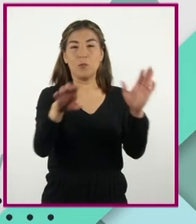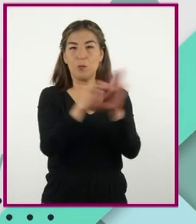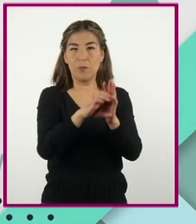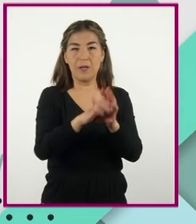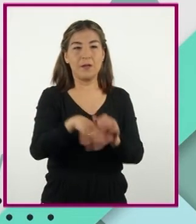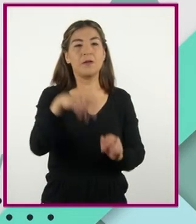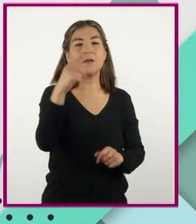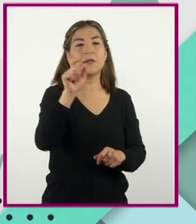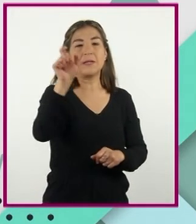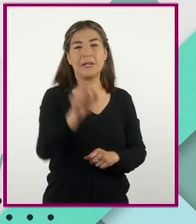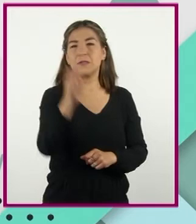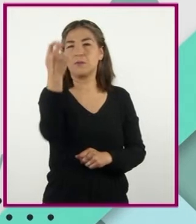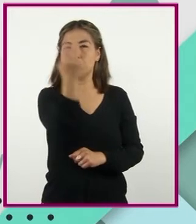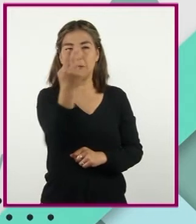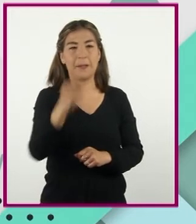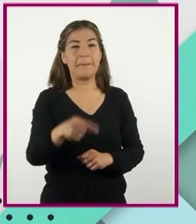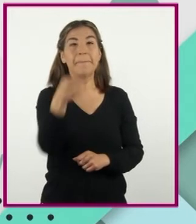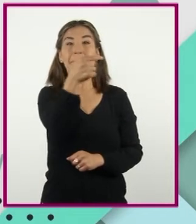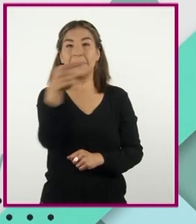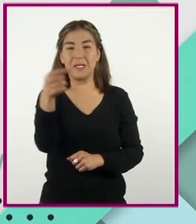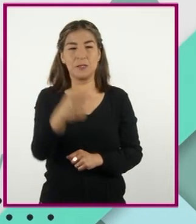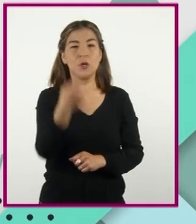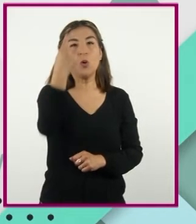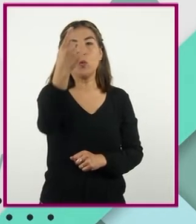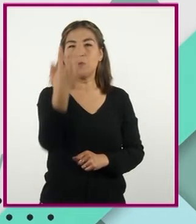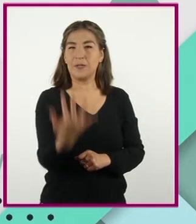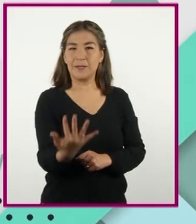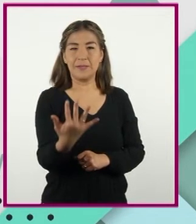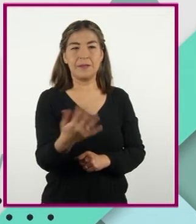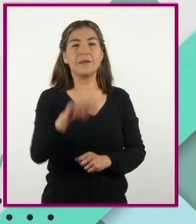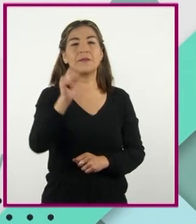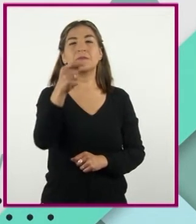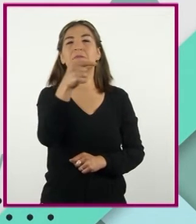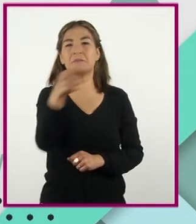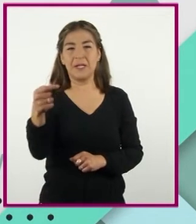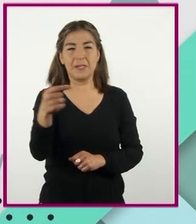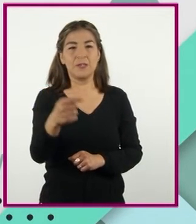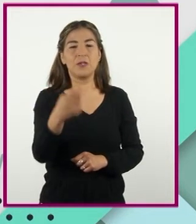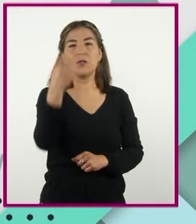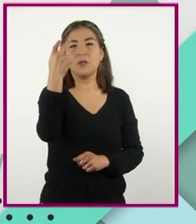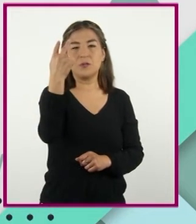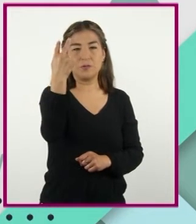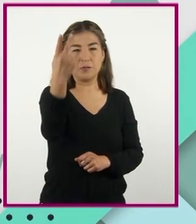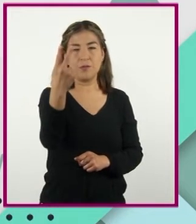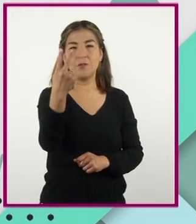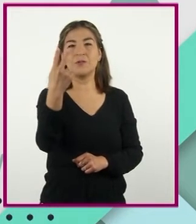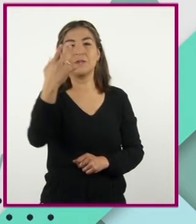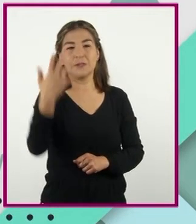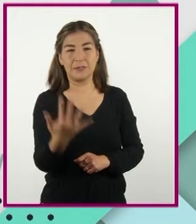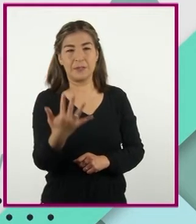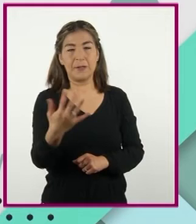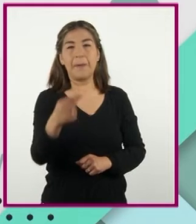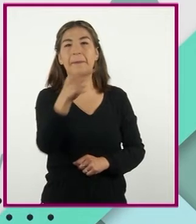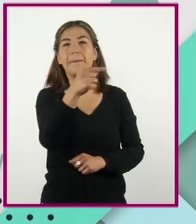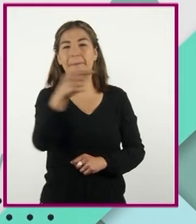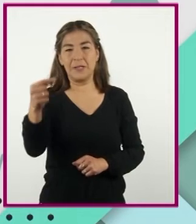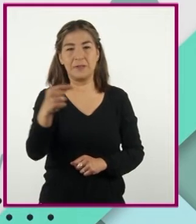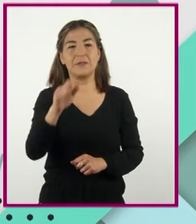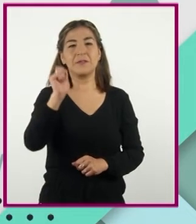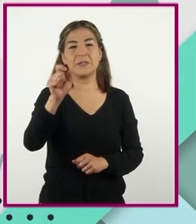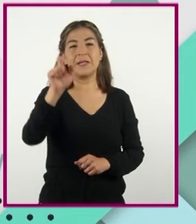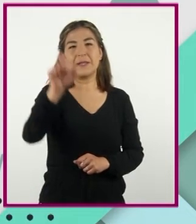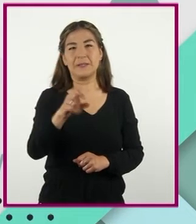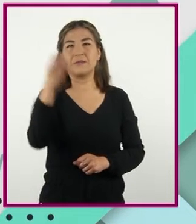de x al cuadrado menos 1/5 de x al cubo menos 2/5 de x al